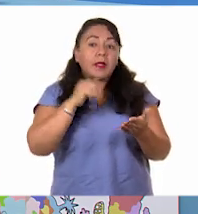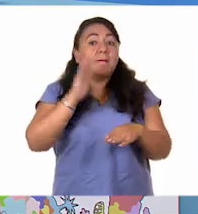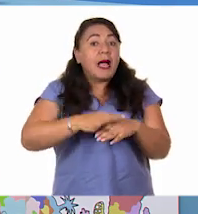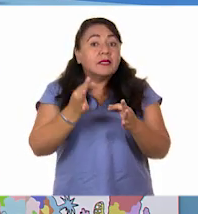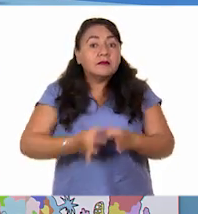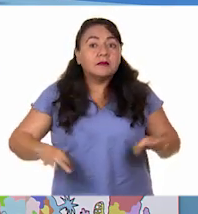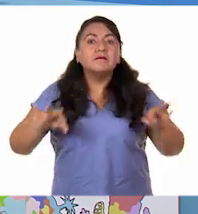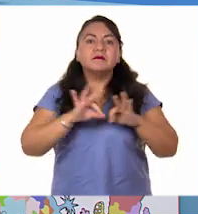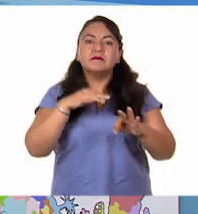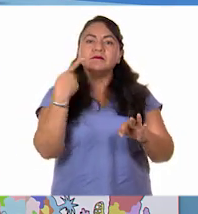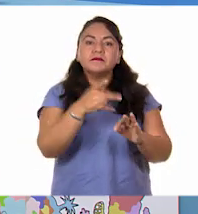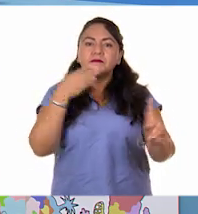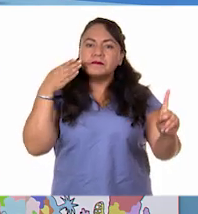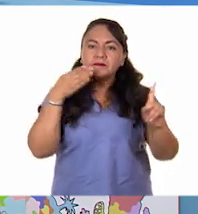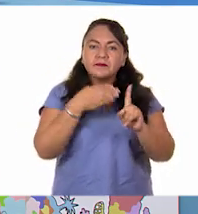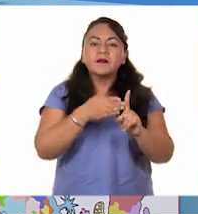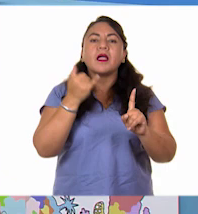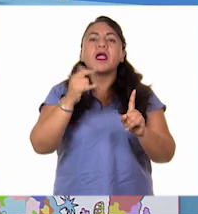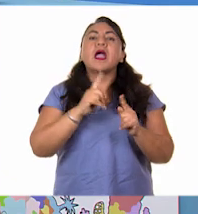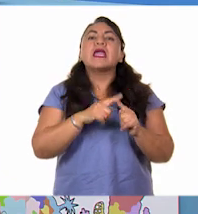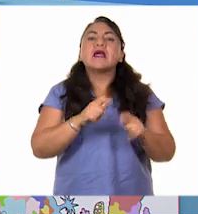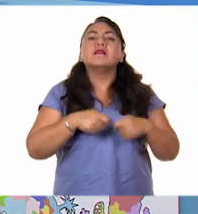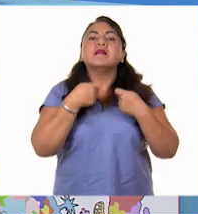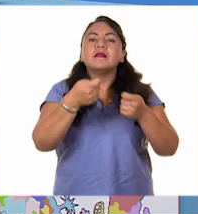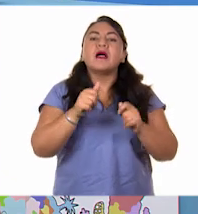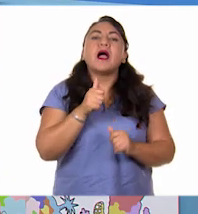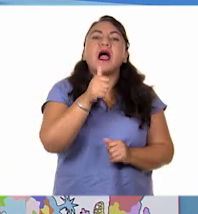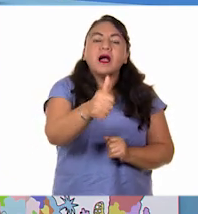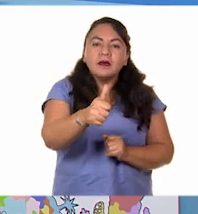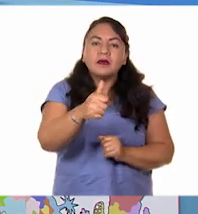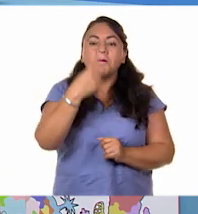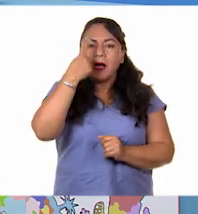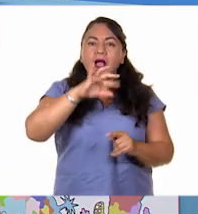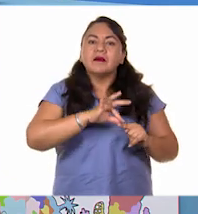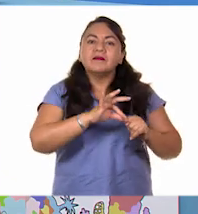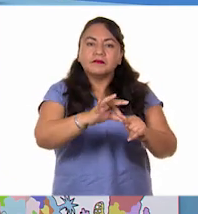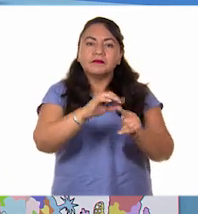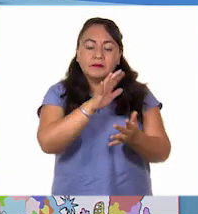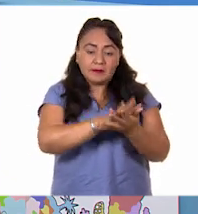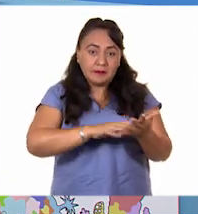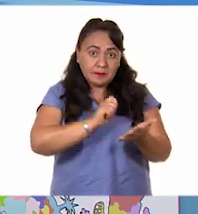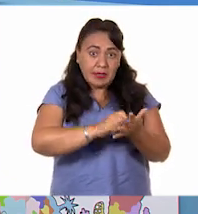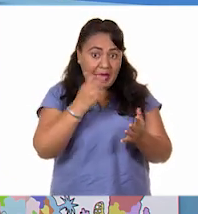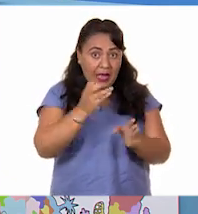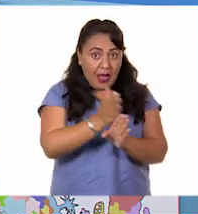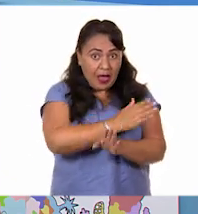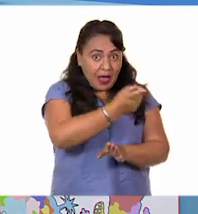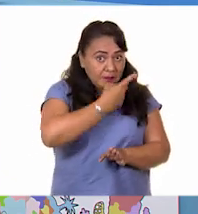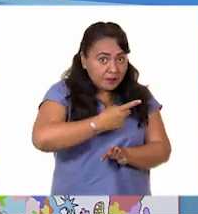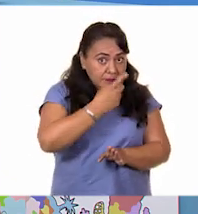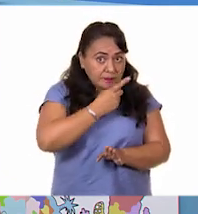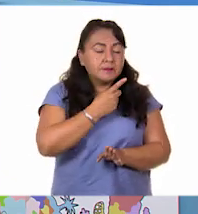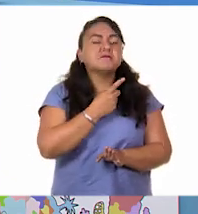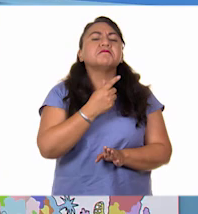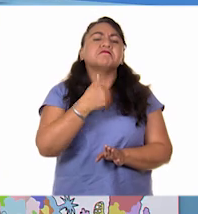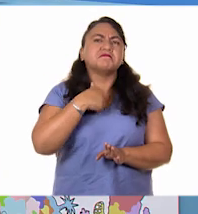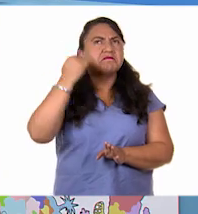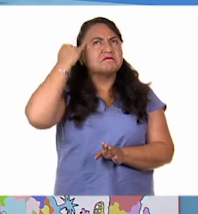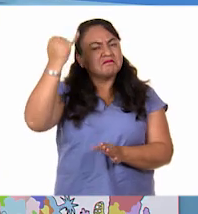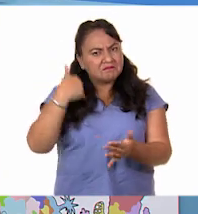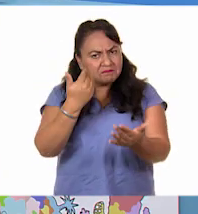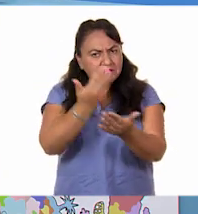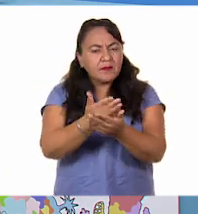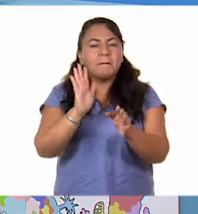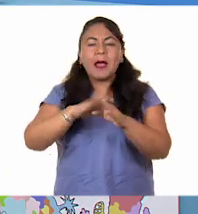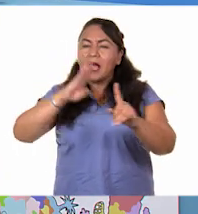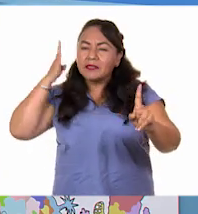relevancia de los propósitos y los destinatarios para guiar escritura. Con base en estos antecedentes, les propongo